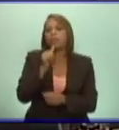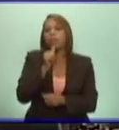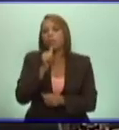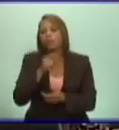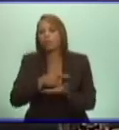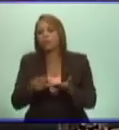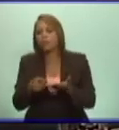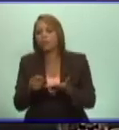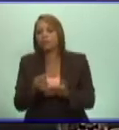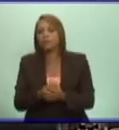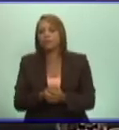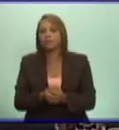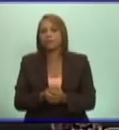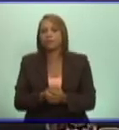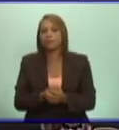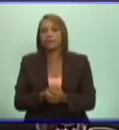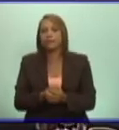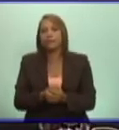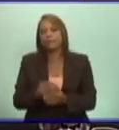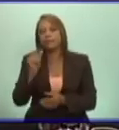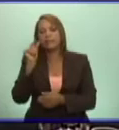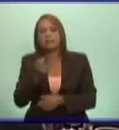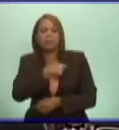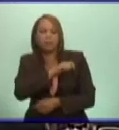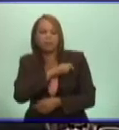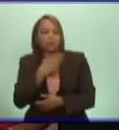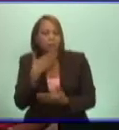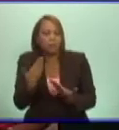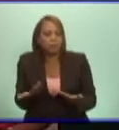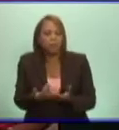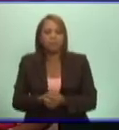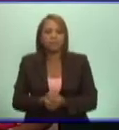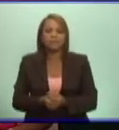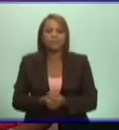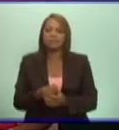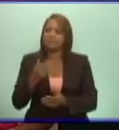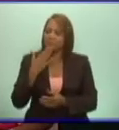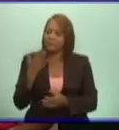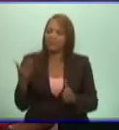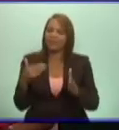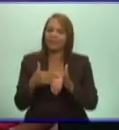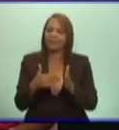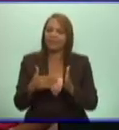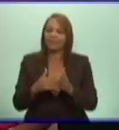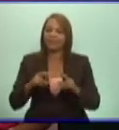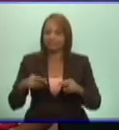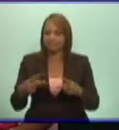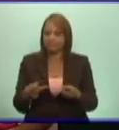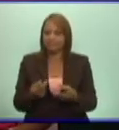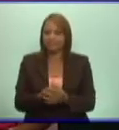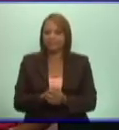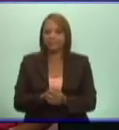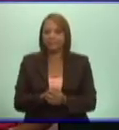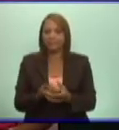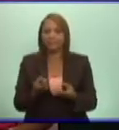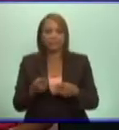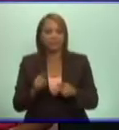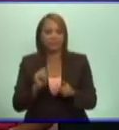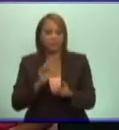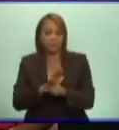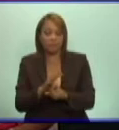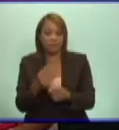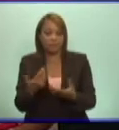semana del panel anterior a este han suscitado? Bueno, buenas tardes, les ratifico, y antes de